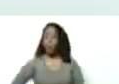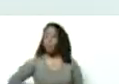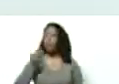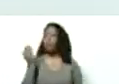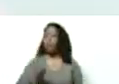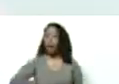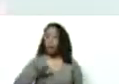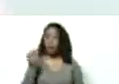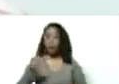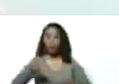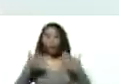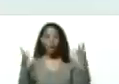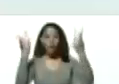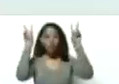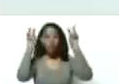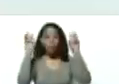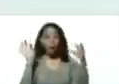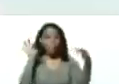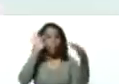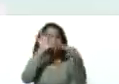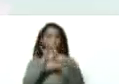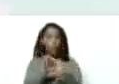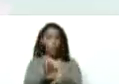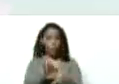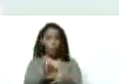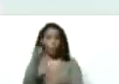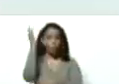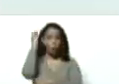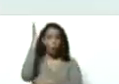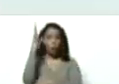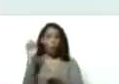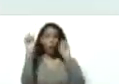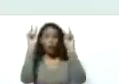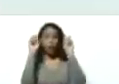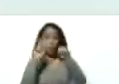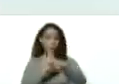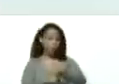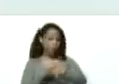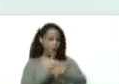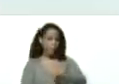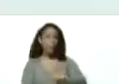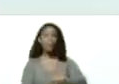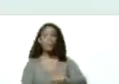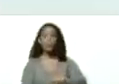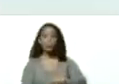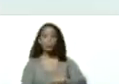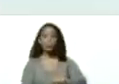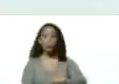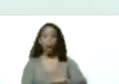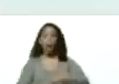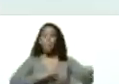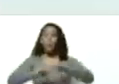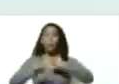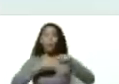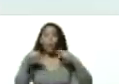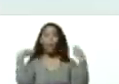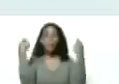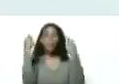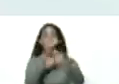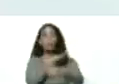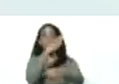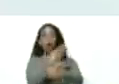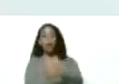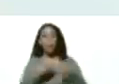es las nuevas alianzas, el Congreso de la nueva época, el movimiento popular, el poder